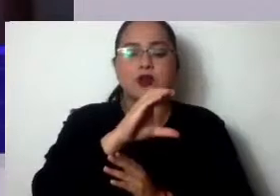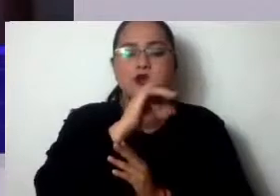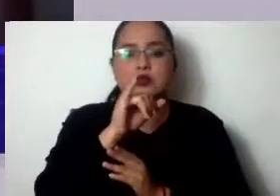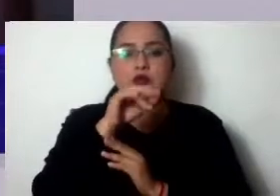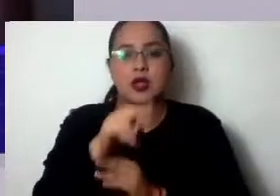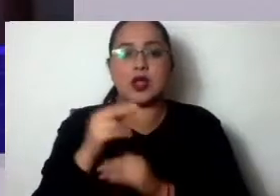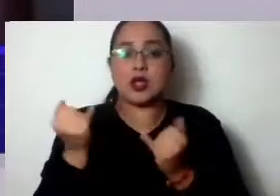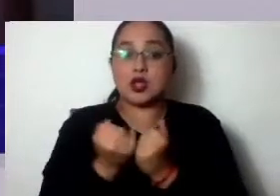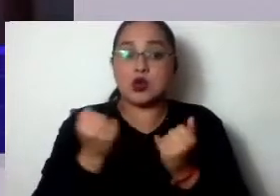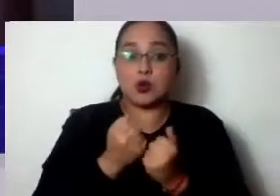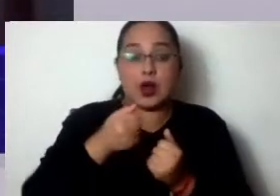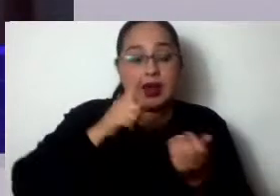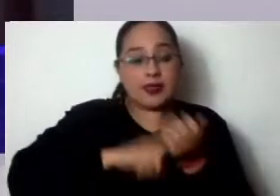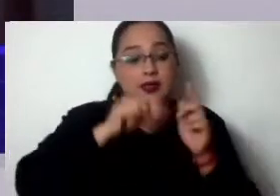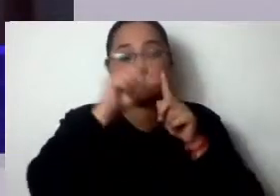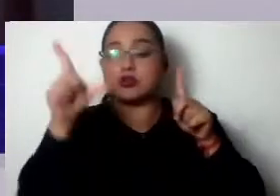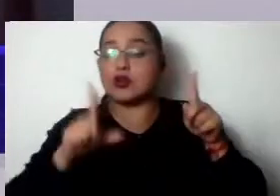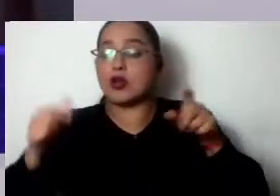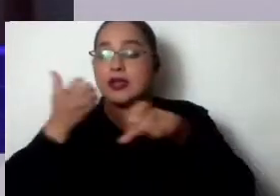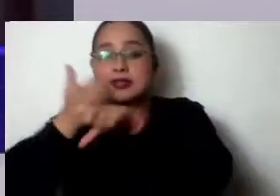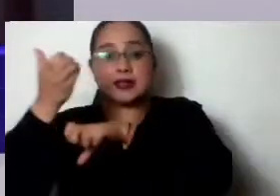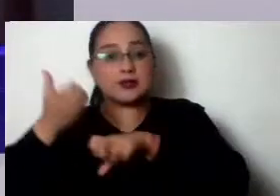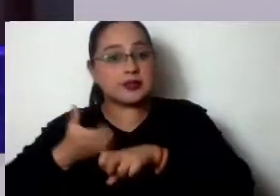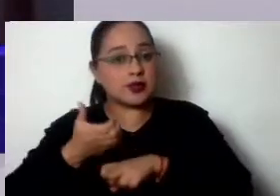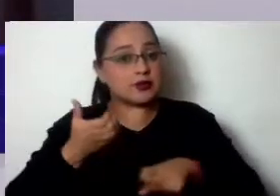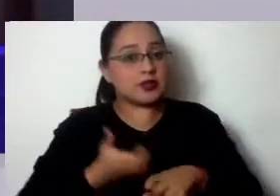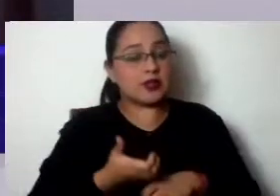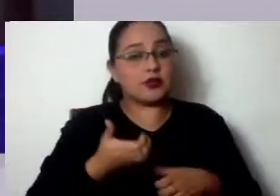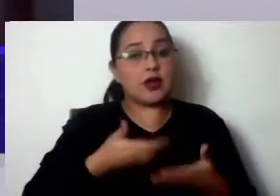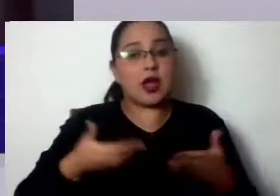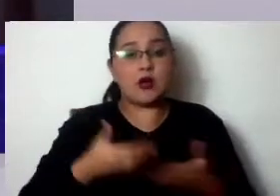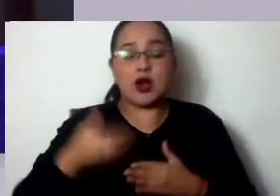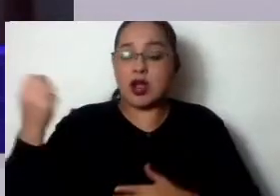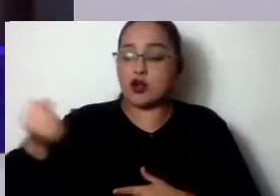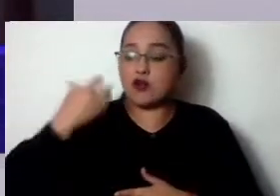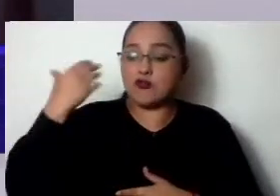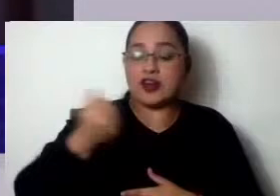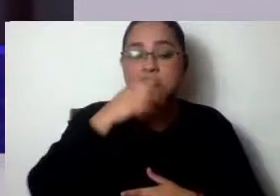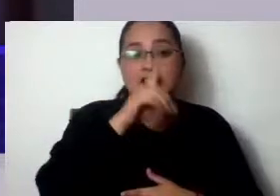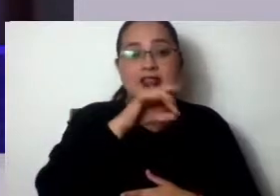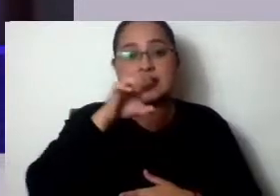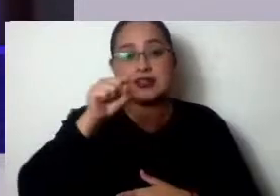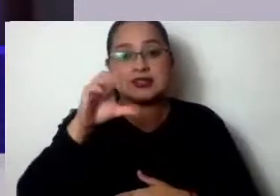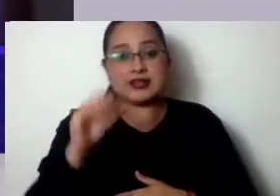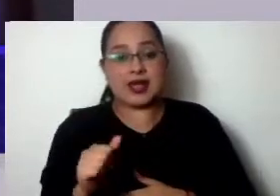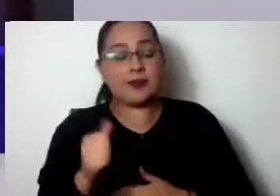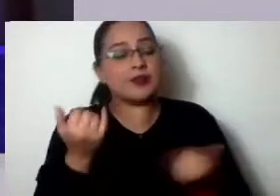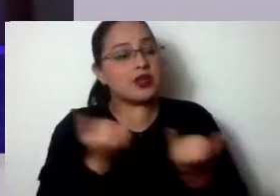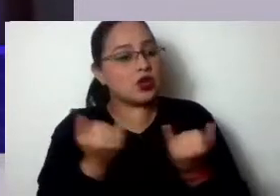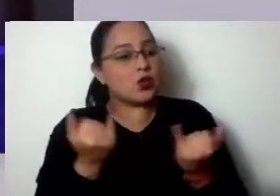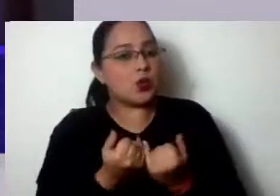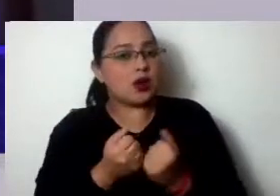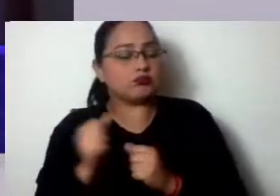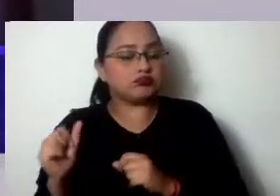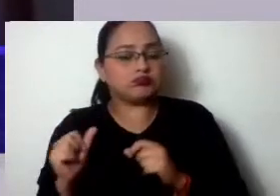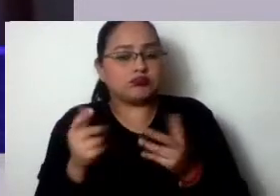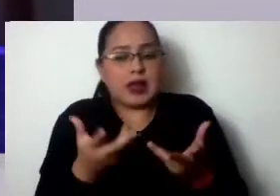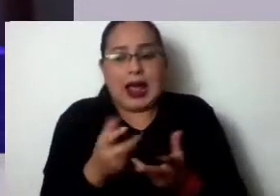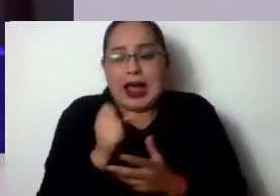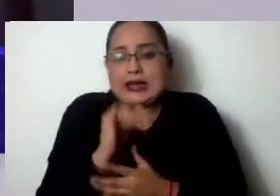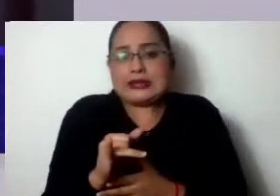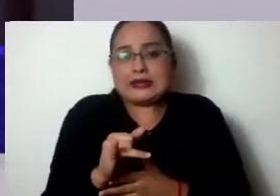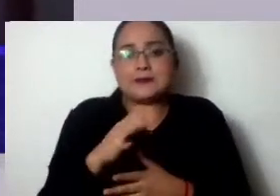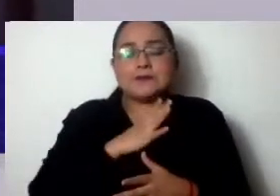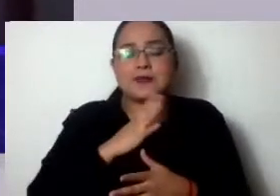en las casas de la cultura a través de hoy de la conferencia y de esta este tipo de eventos académicos en donde es